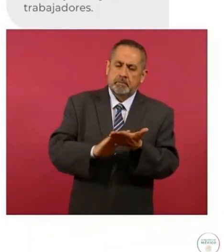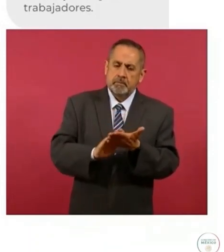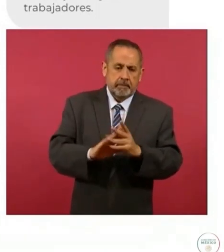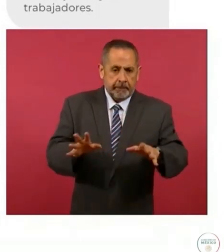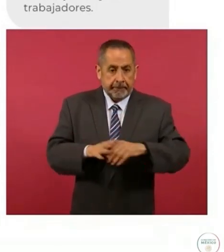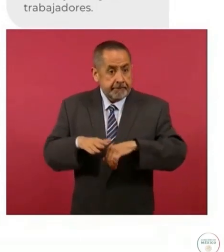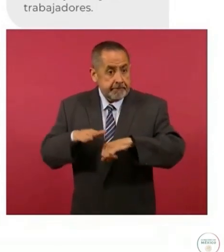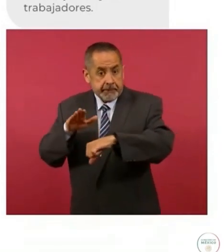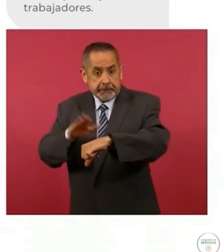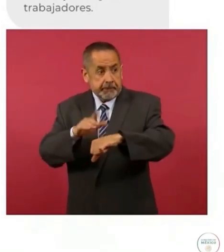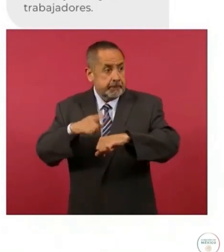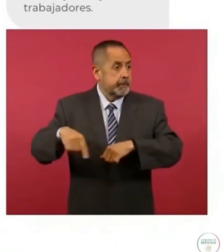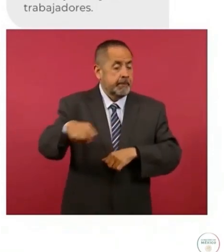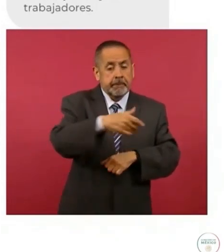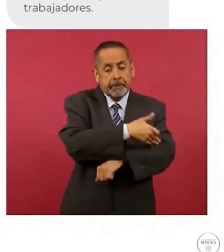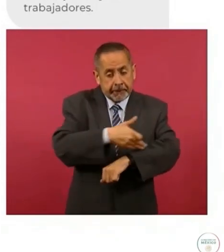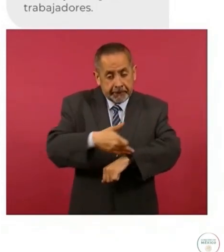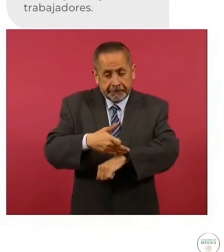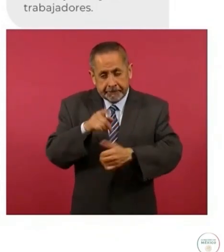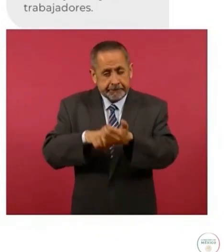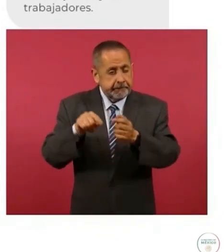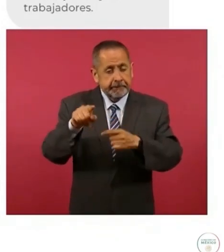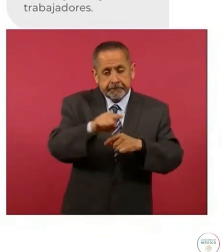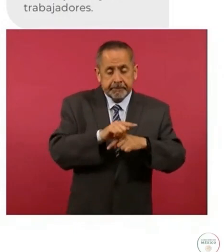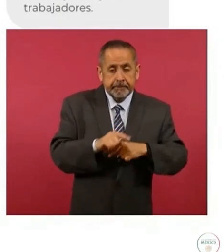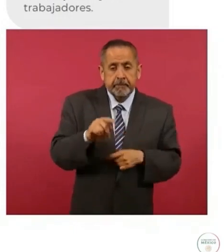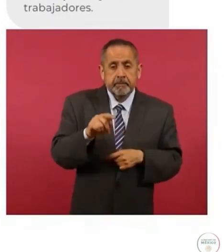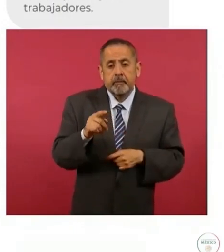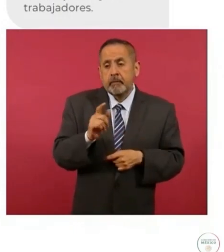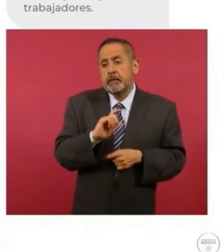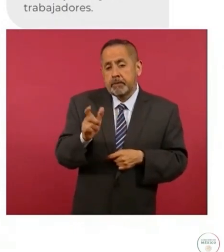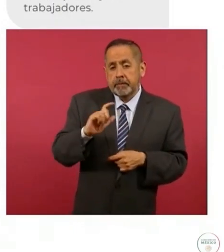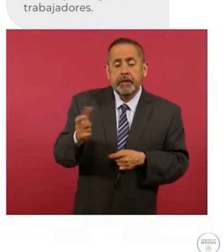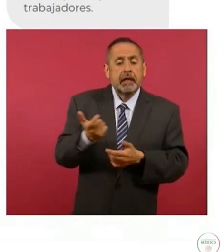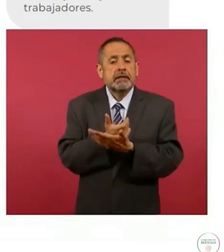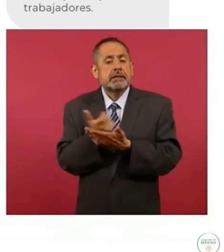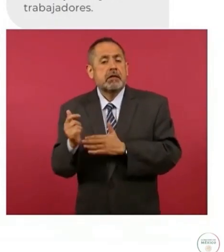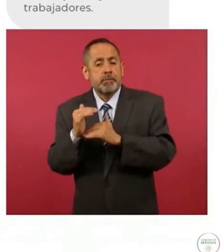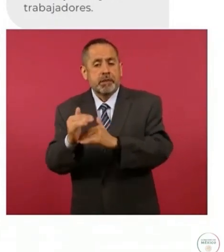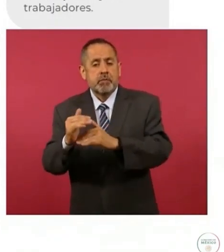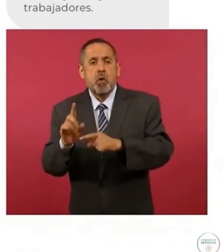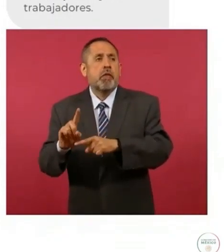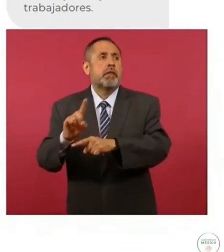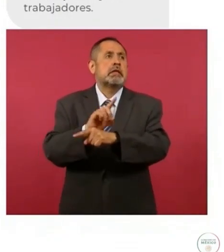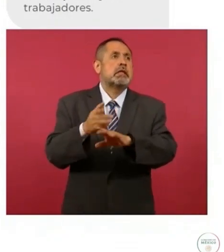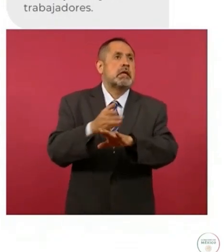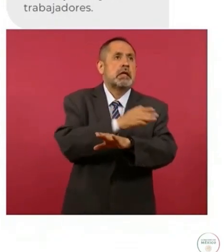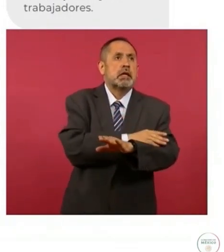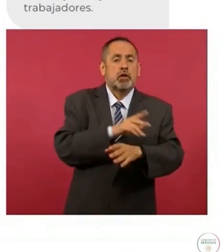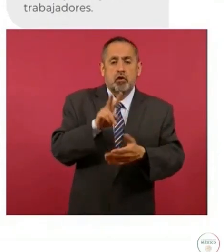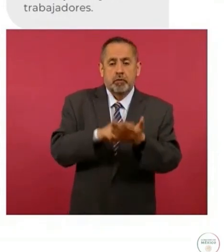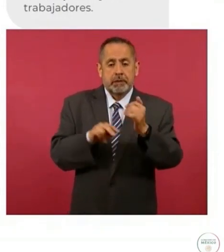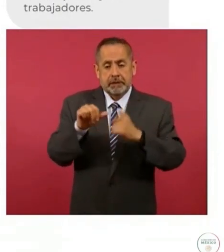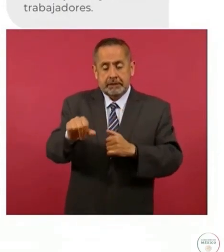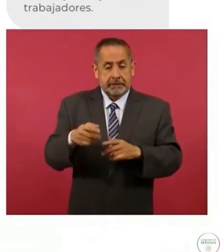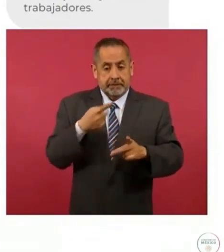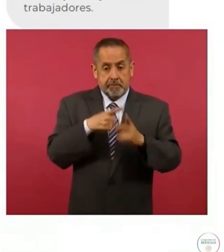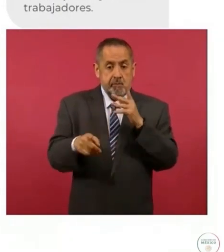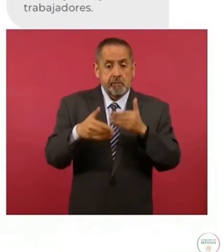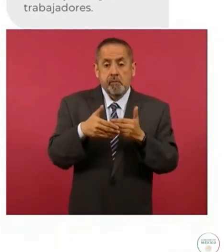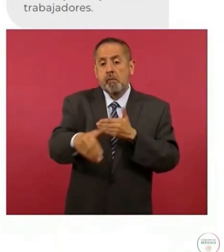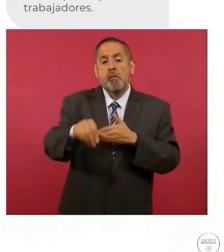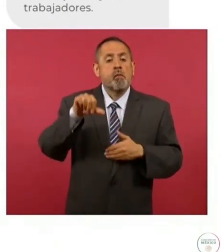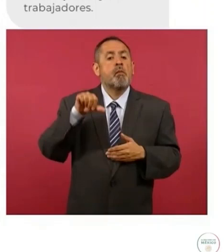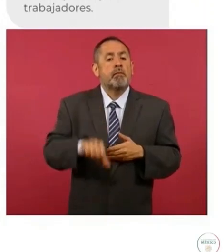las familias que todavía tienen su crédito en veces salarios mínimos, o sea, créditos de antes de 2016, que a partir de hoy en